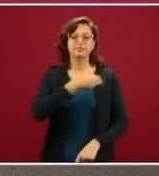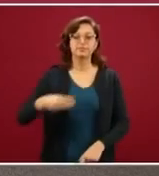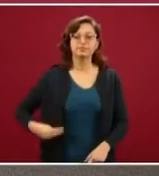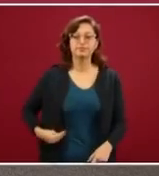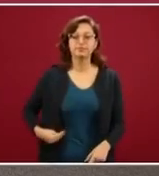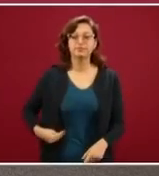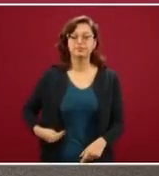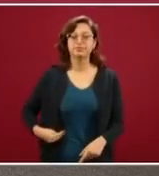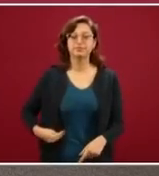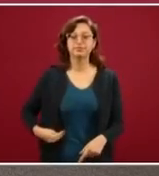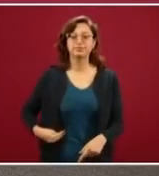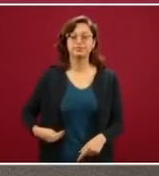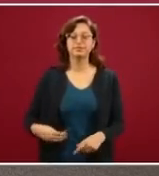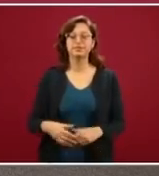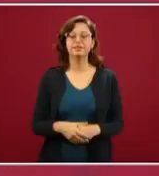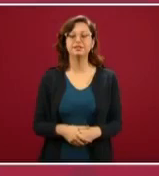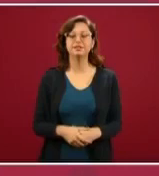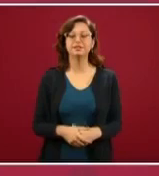municipios,